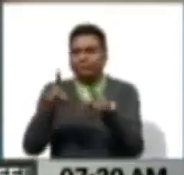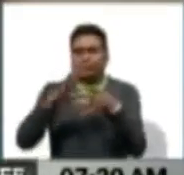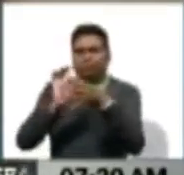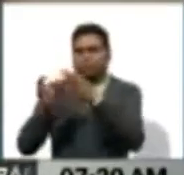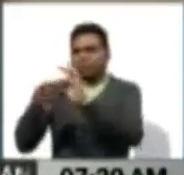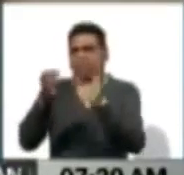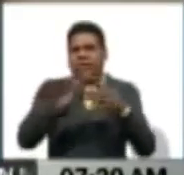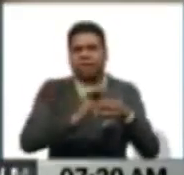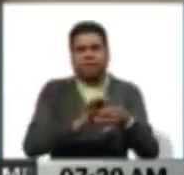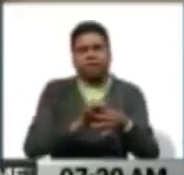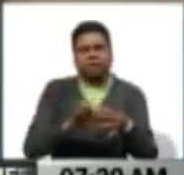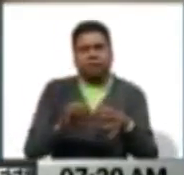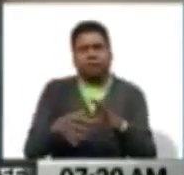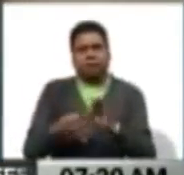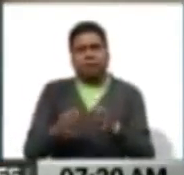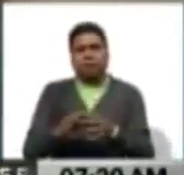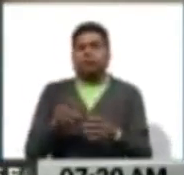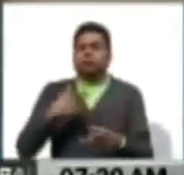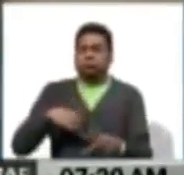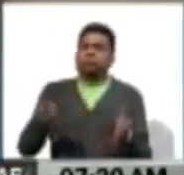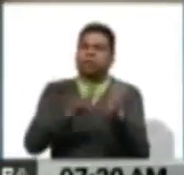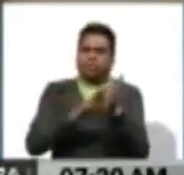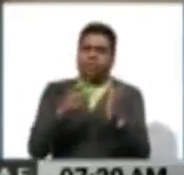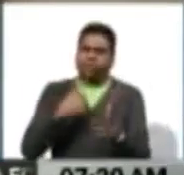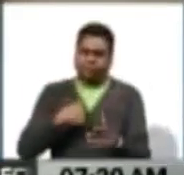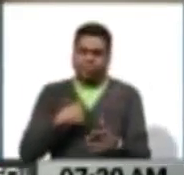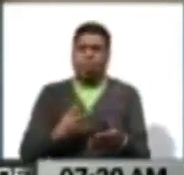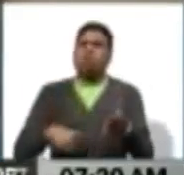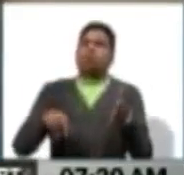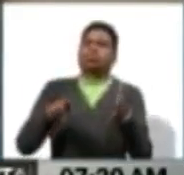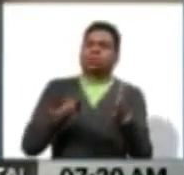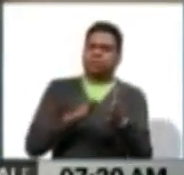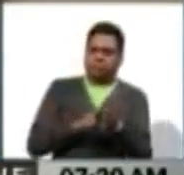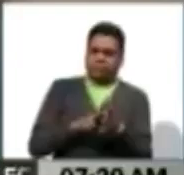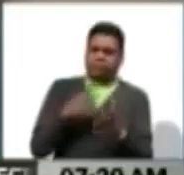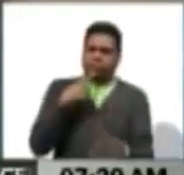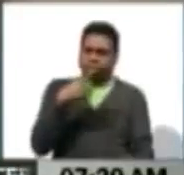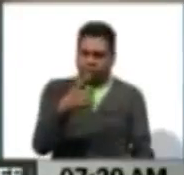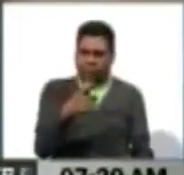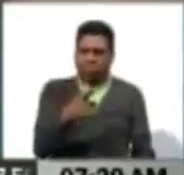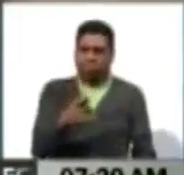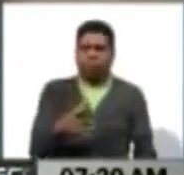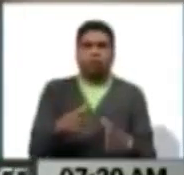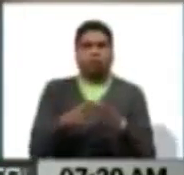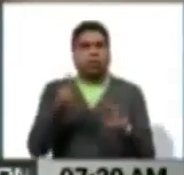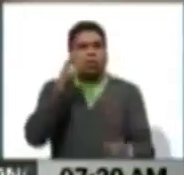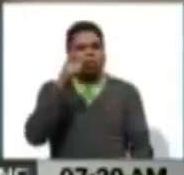trae consecuencias. Y repito, quien se ve más afectado en este punto es el pueblo venezolano.